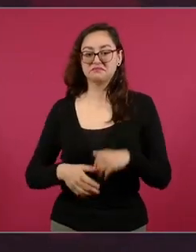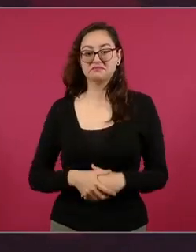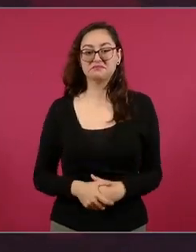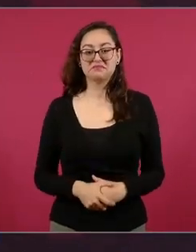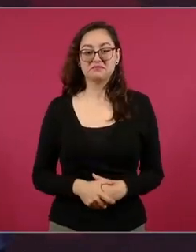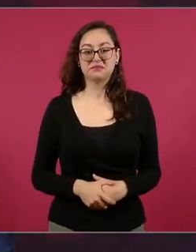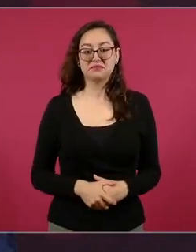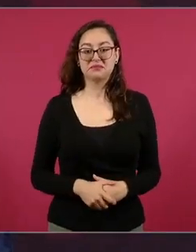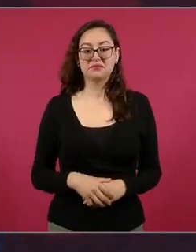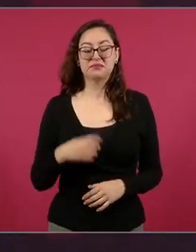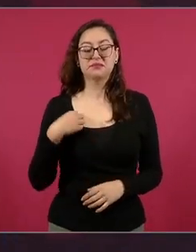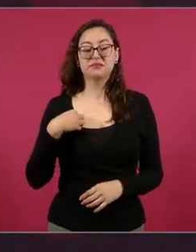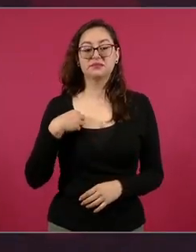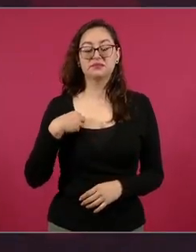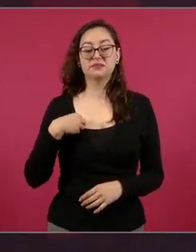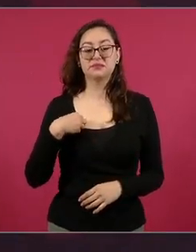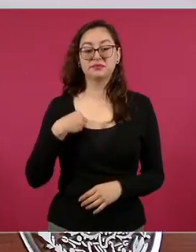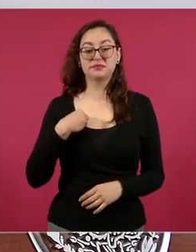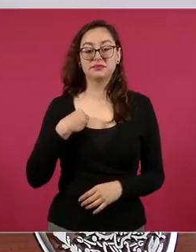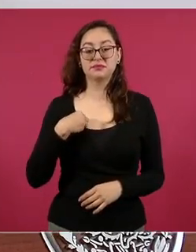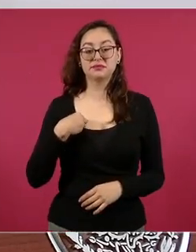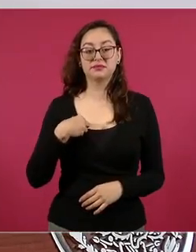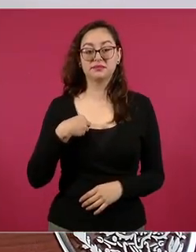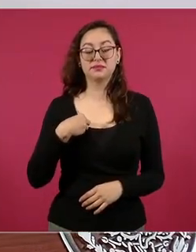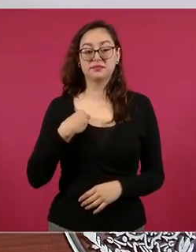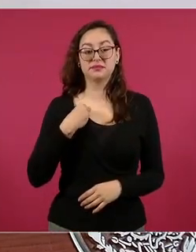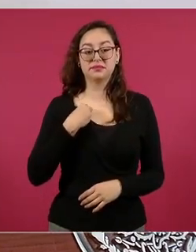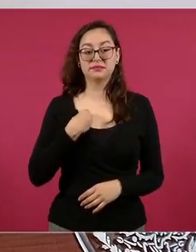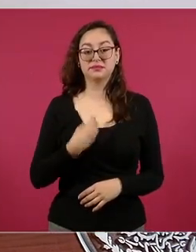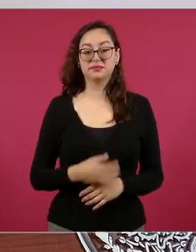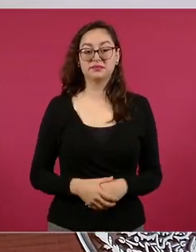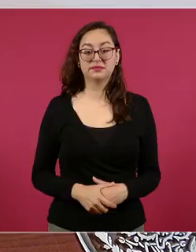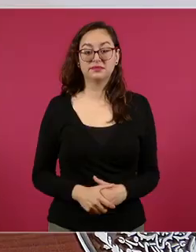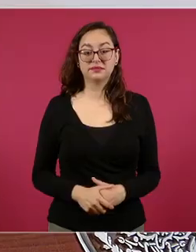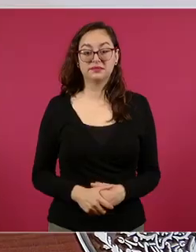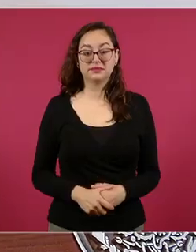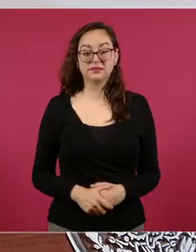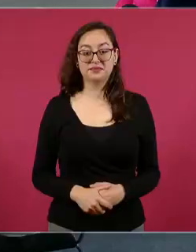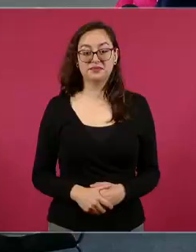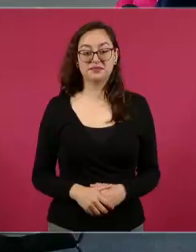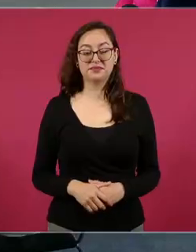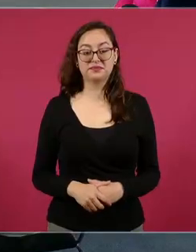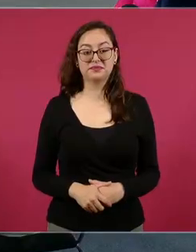Ah. Solo tres rounds. Pero se le va a quitar eso. Yes. Ahí está la foto.